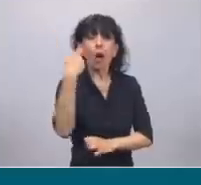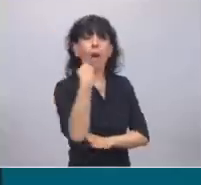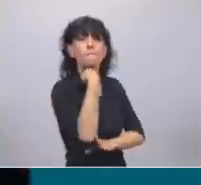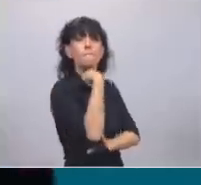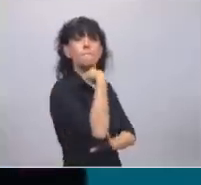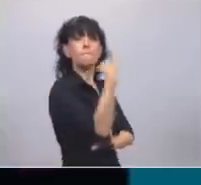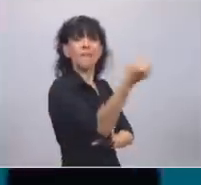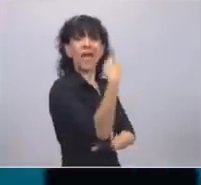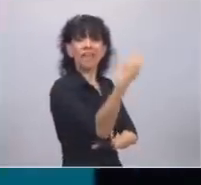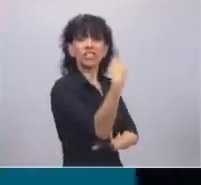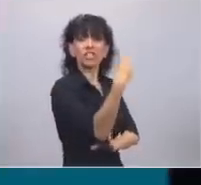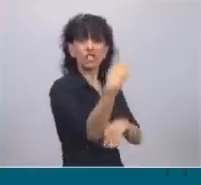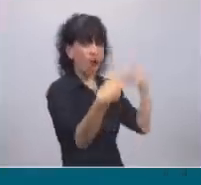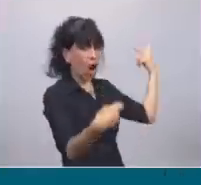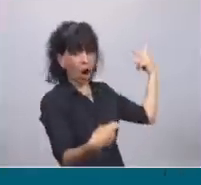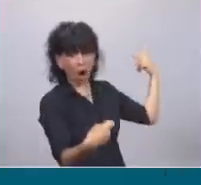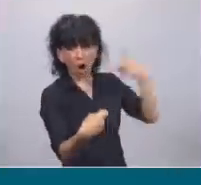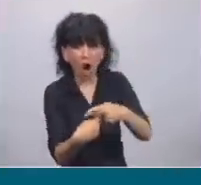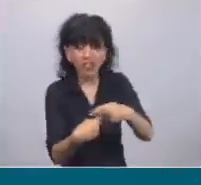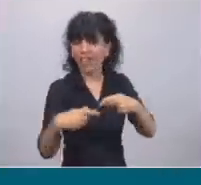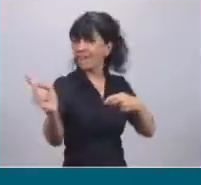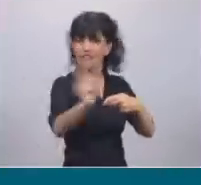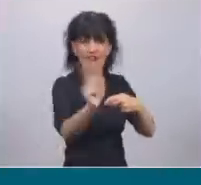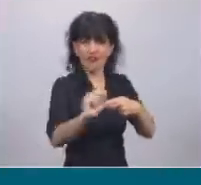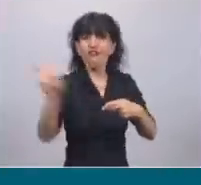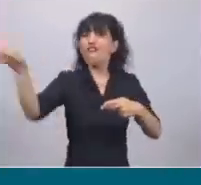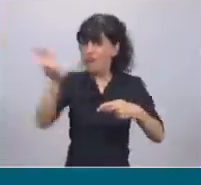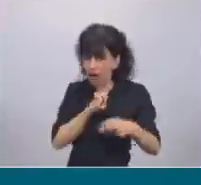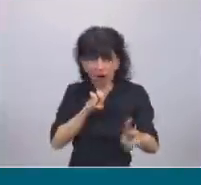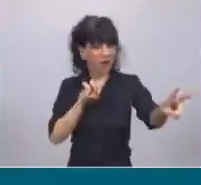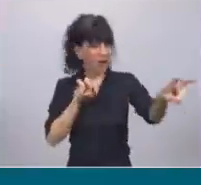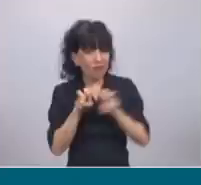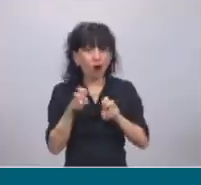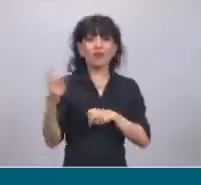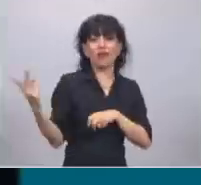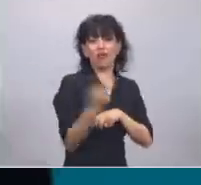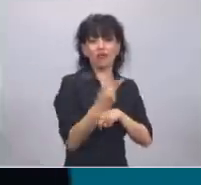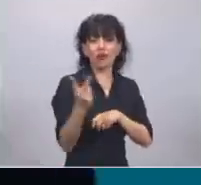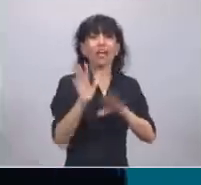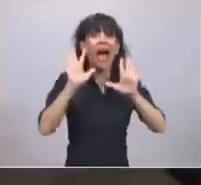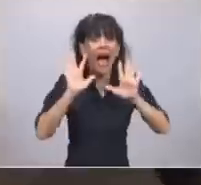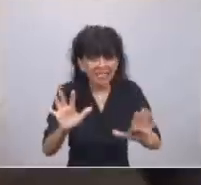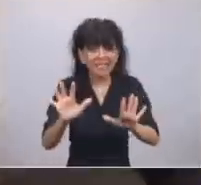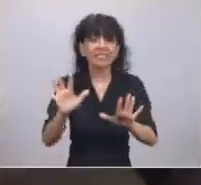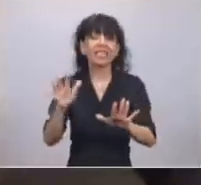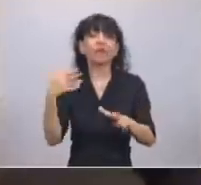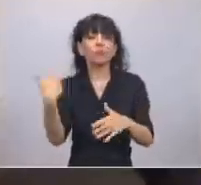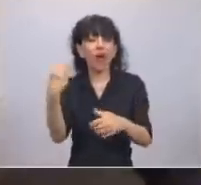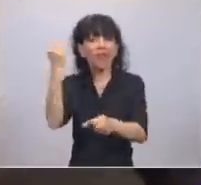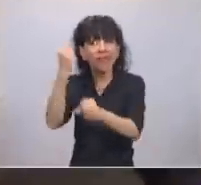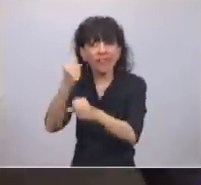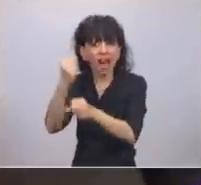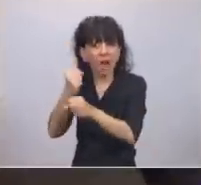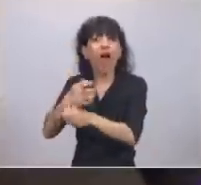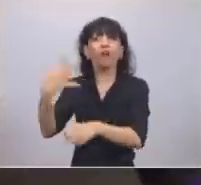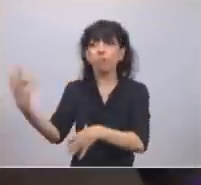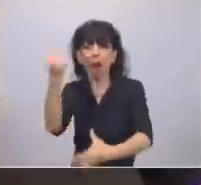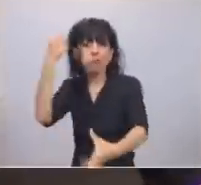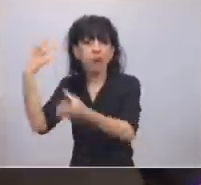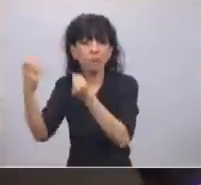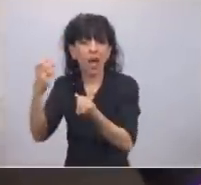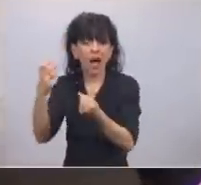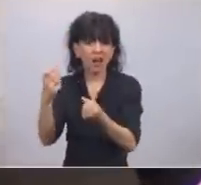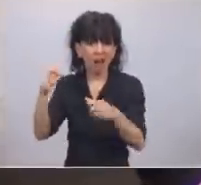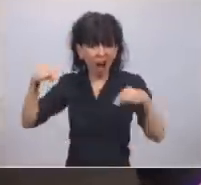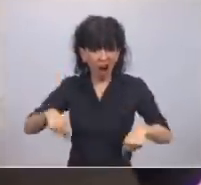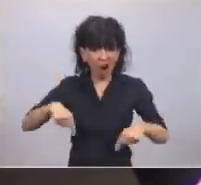la pensión, porque es la primer forma de eliminar esa discriminación que hoy construye el mercado